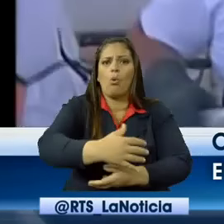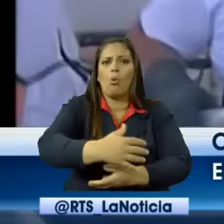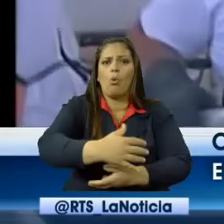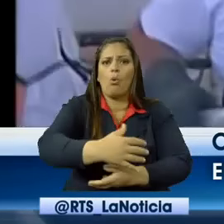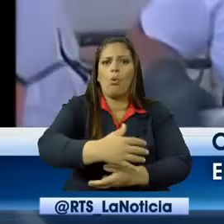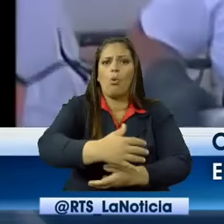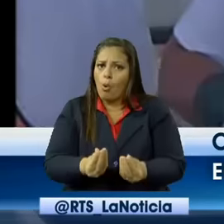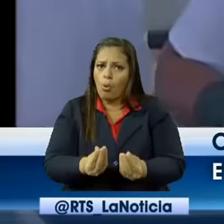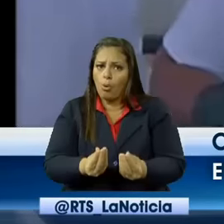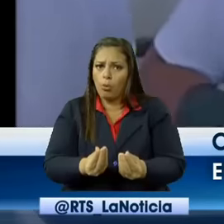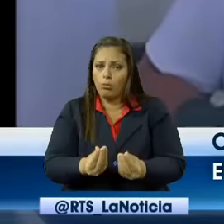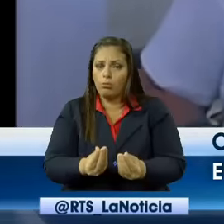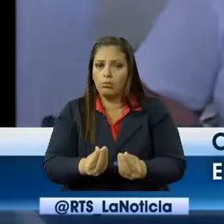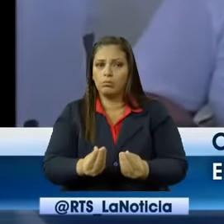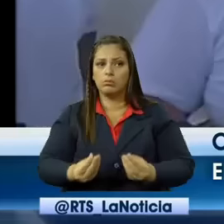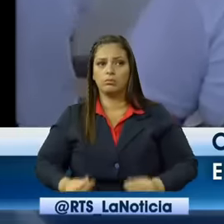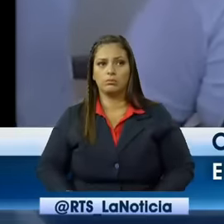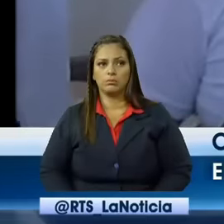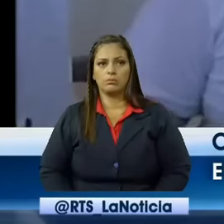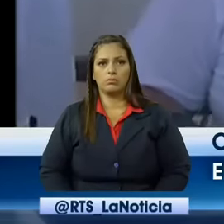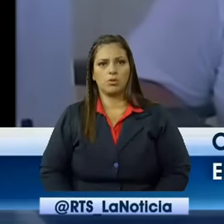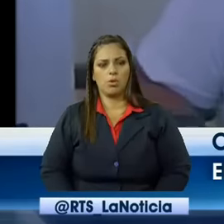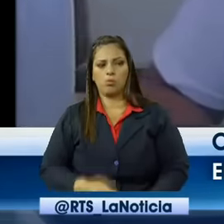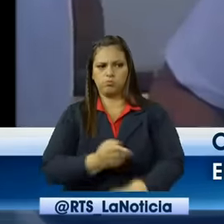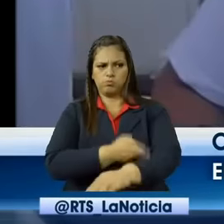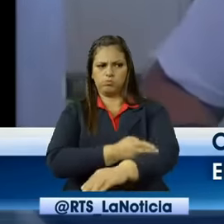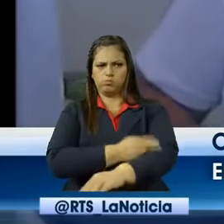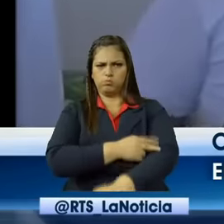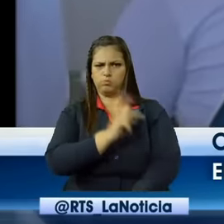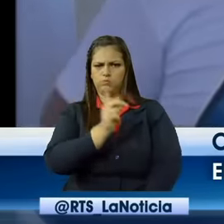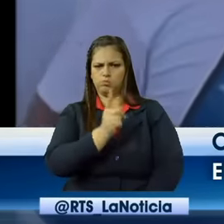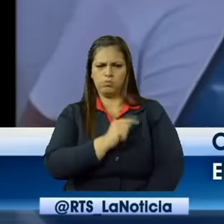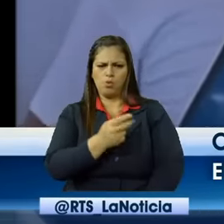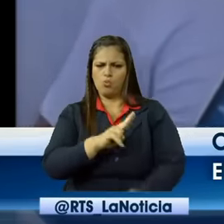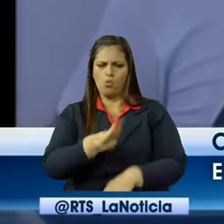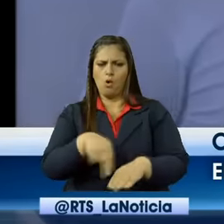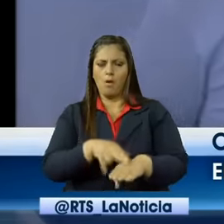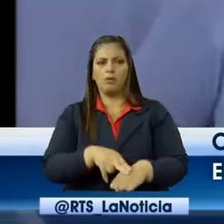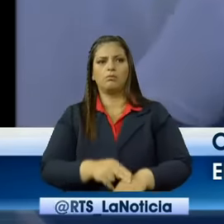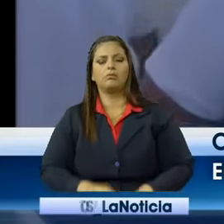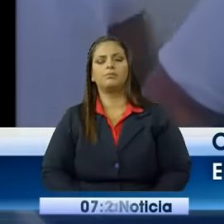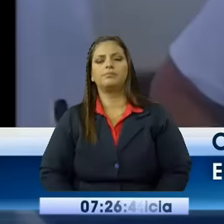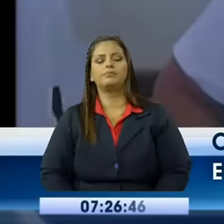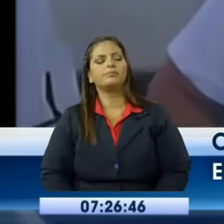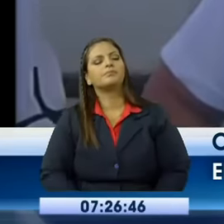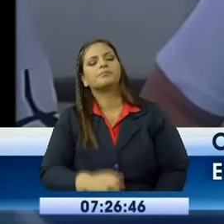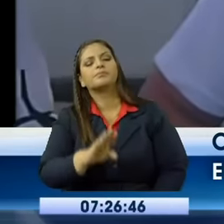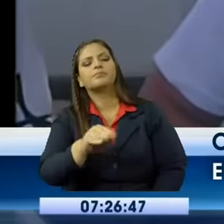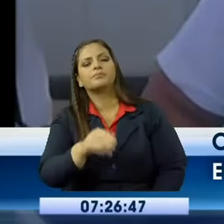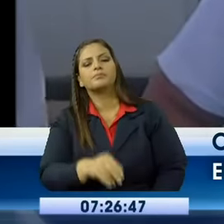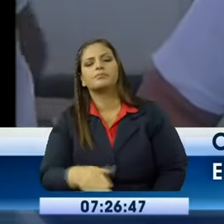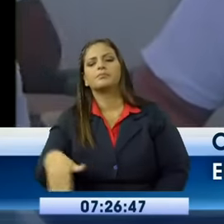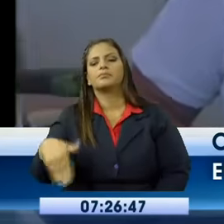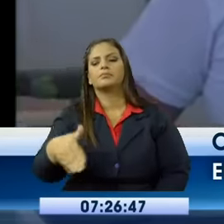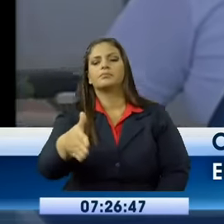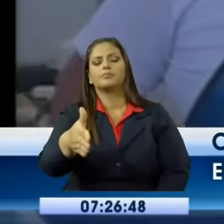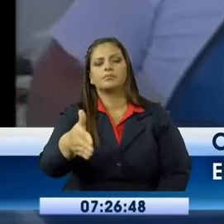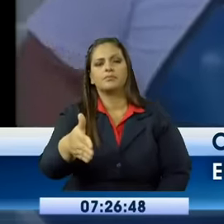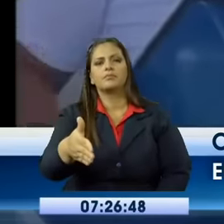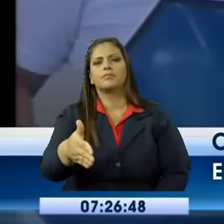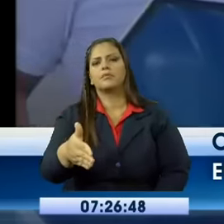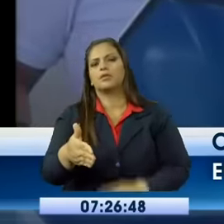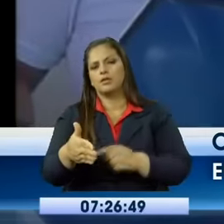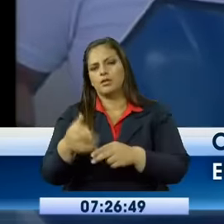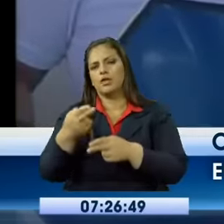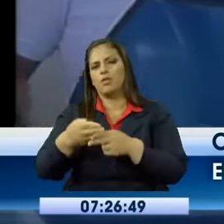uno le sale. Y no exagerar tampoco. Ya para terminar, aparte del picudo, ¿otro pescado que haya aumentado su precio